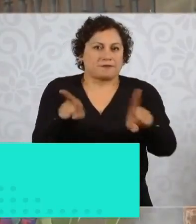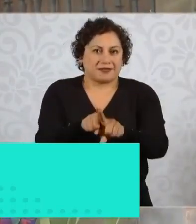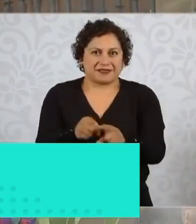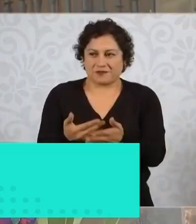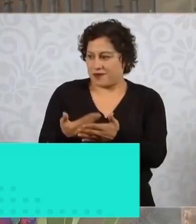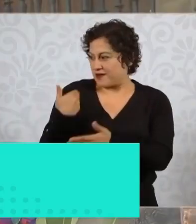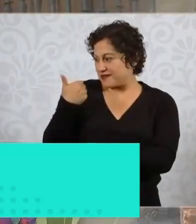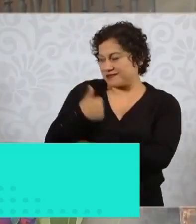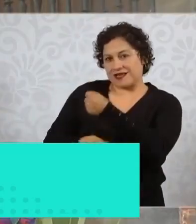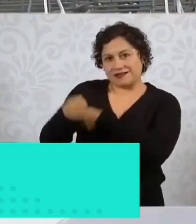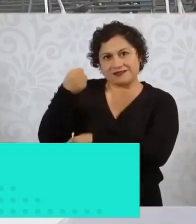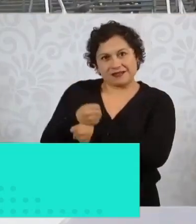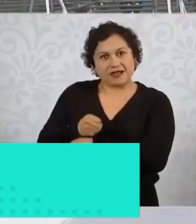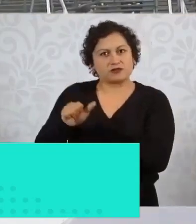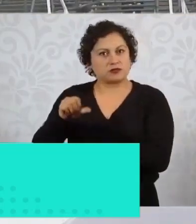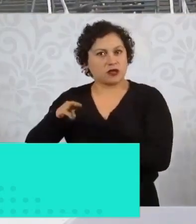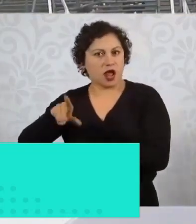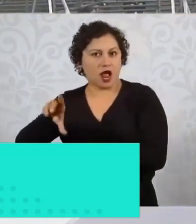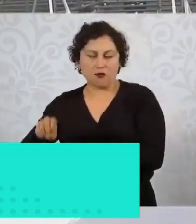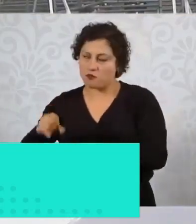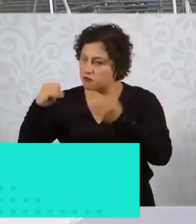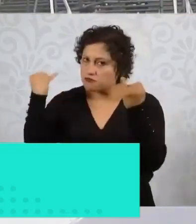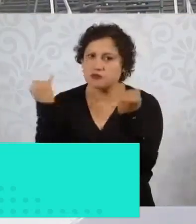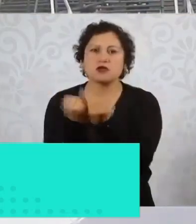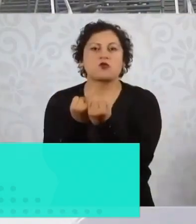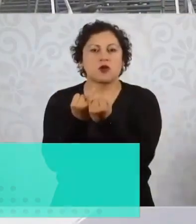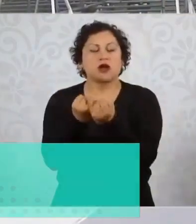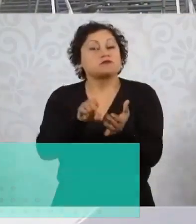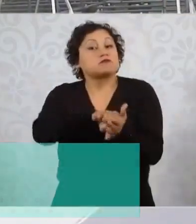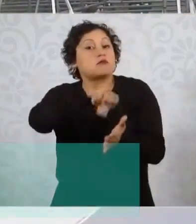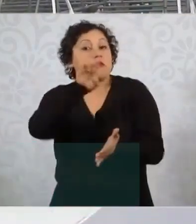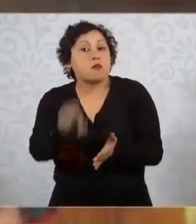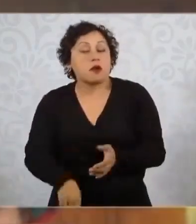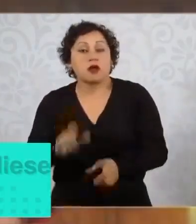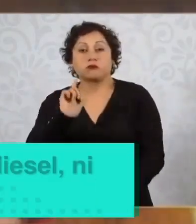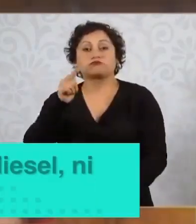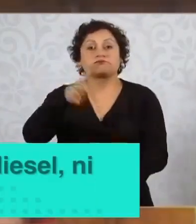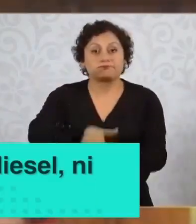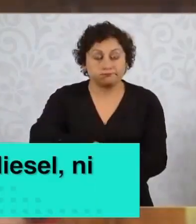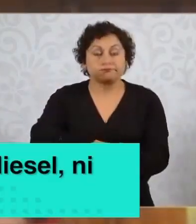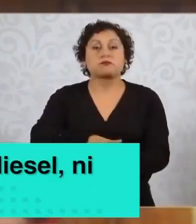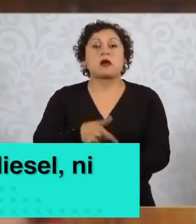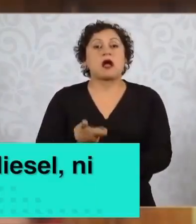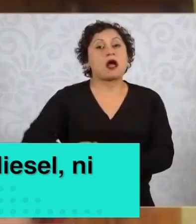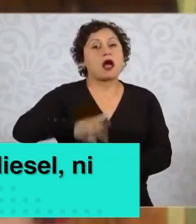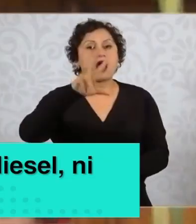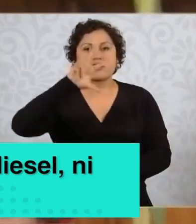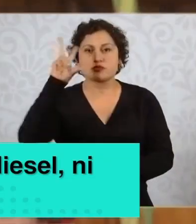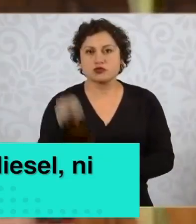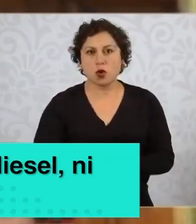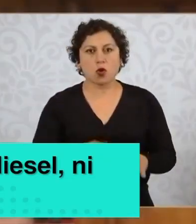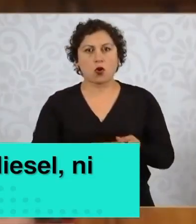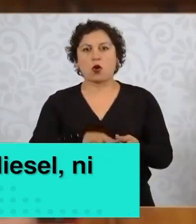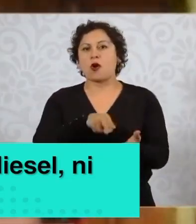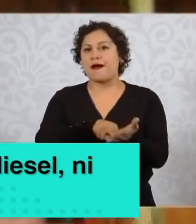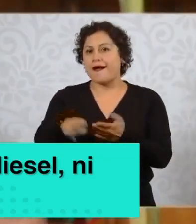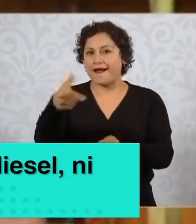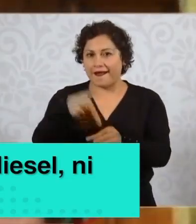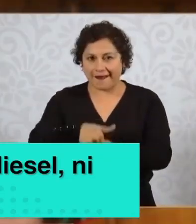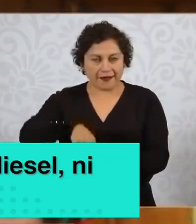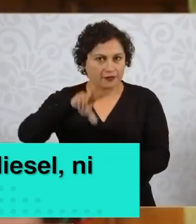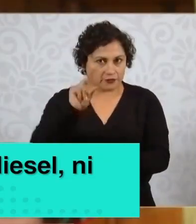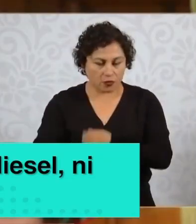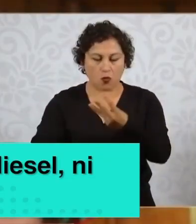los últimos 6 años, no aumentará la gasolina, ni el diésel, ni la electricidad, ni el gas